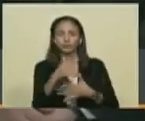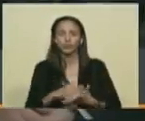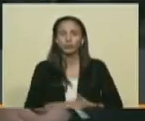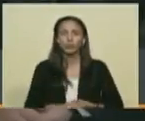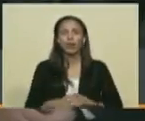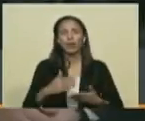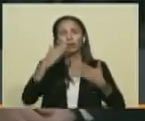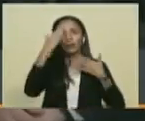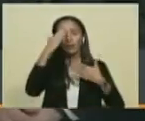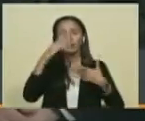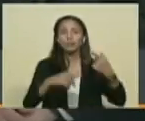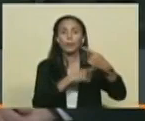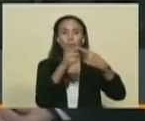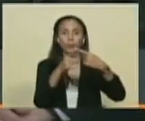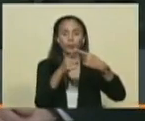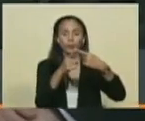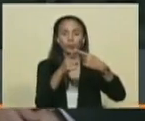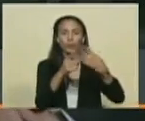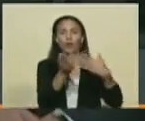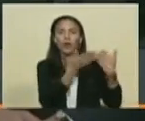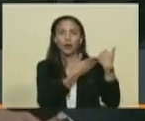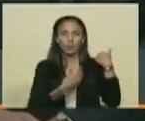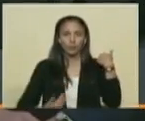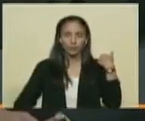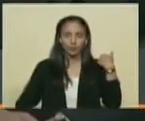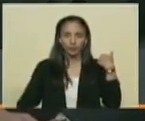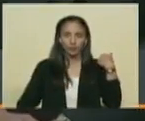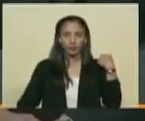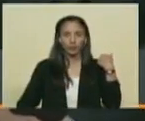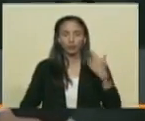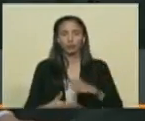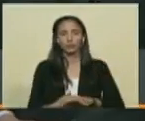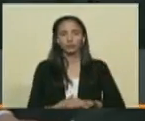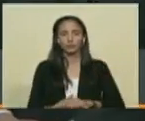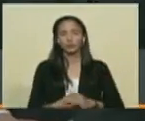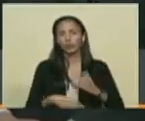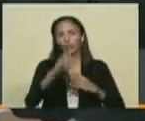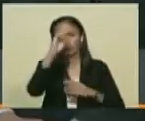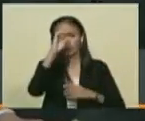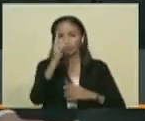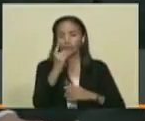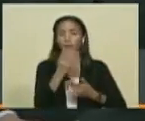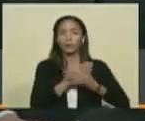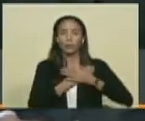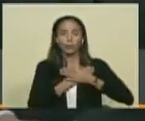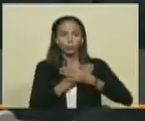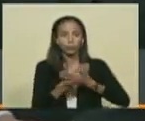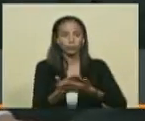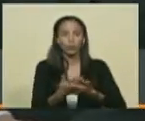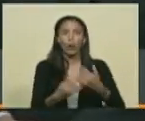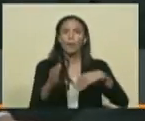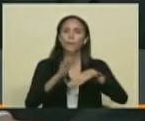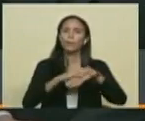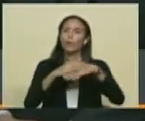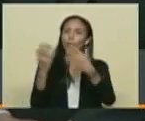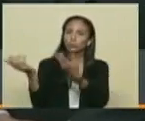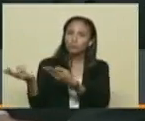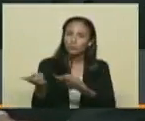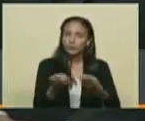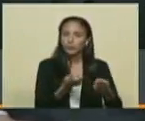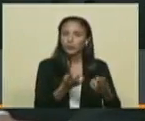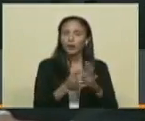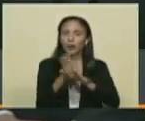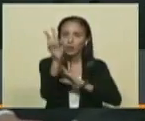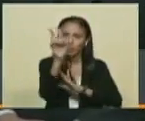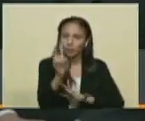Agradecemos en primer lugar al presidente Danilo Medina por su generosidad al albergar al